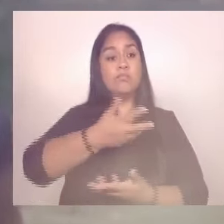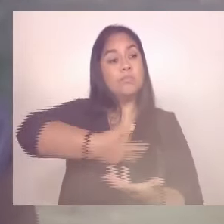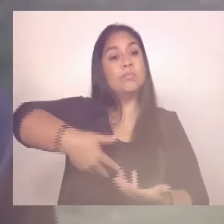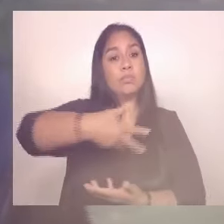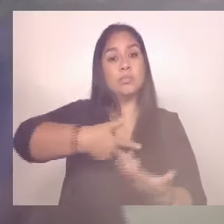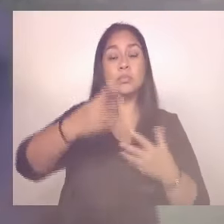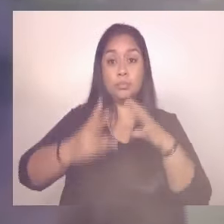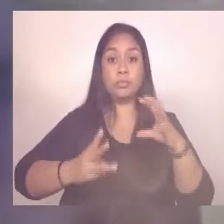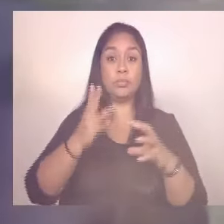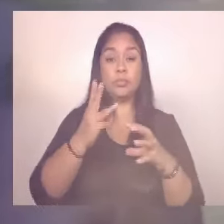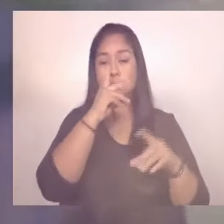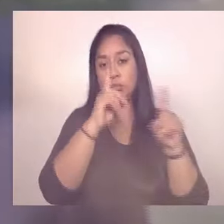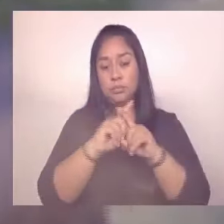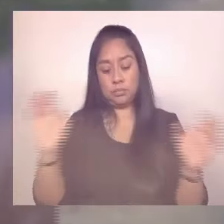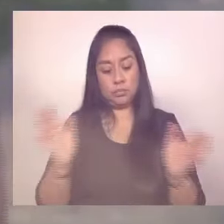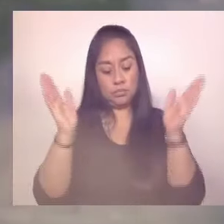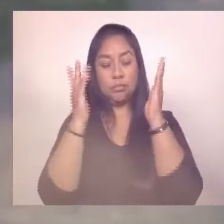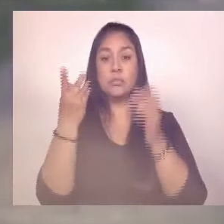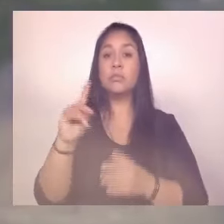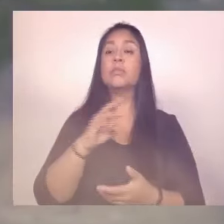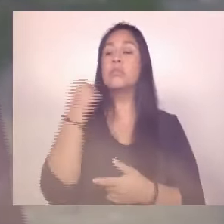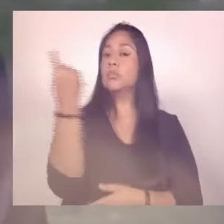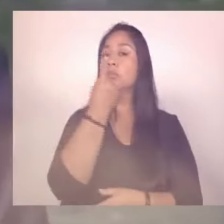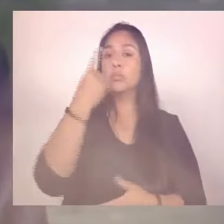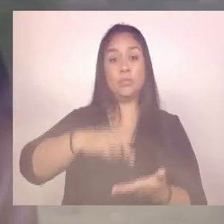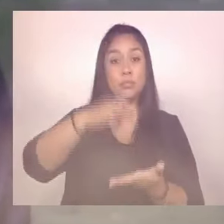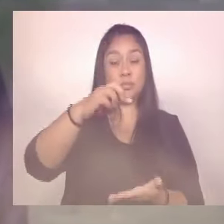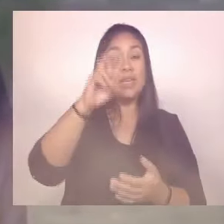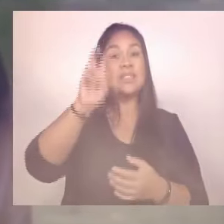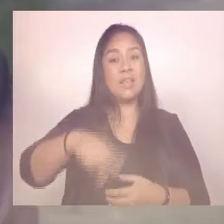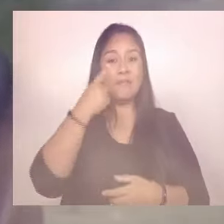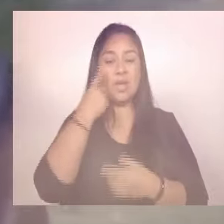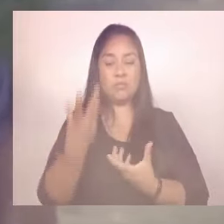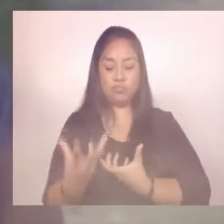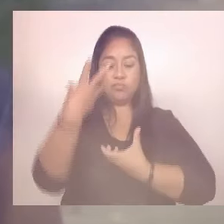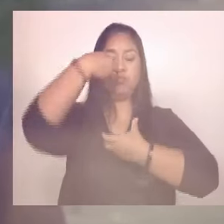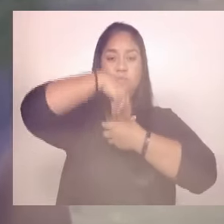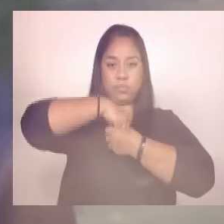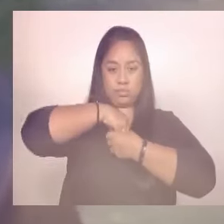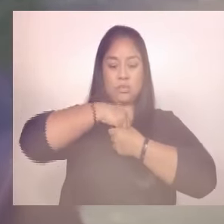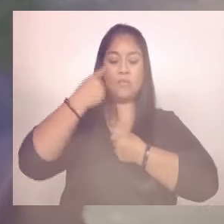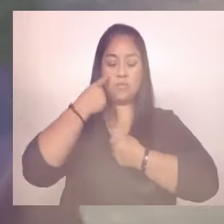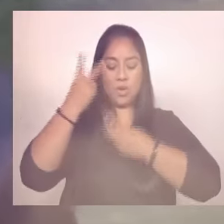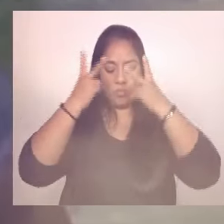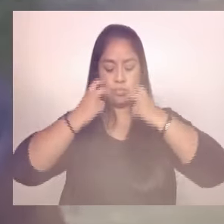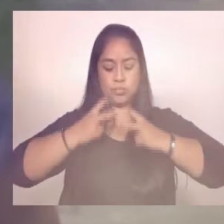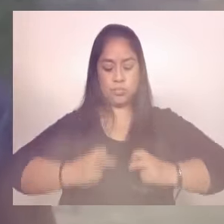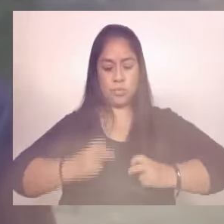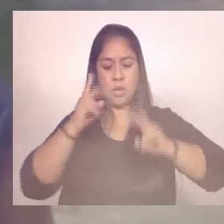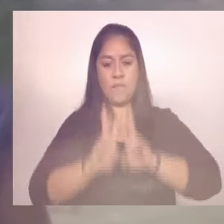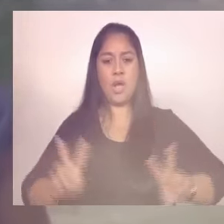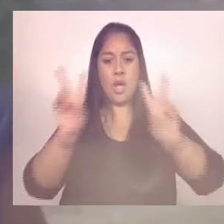la convivencia global y para el progreso de todas las naciones, debe ver hacia adentro, debe retomar sus